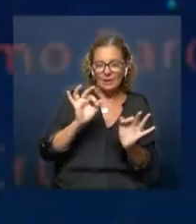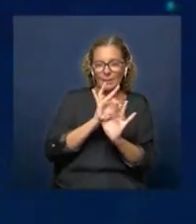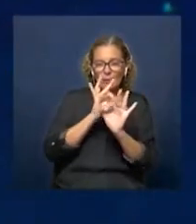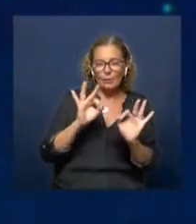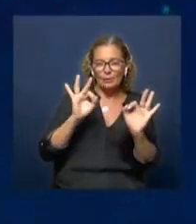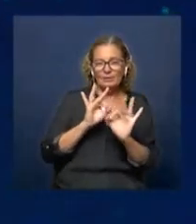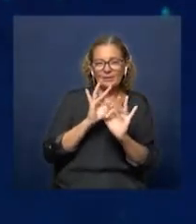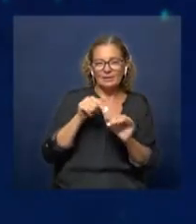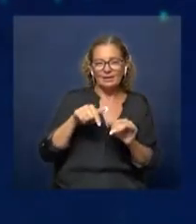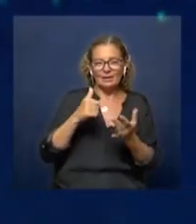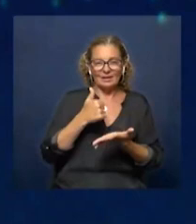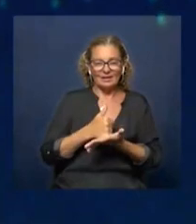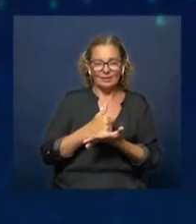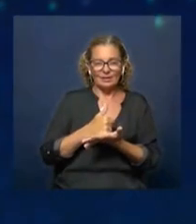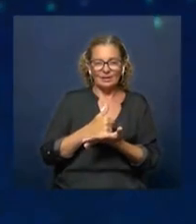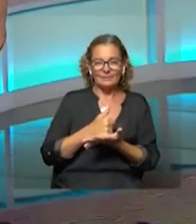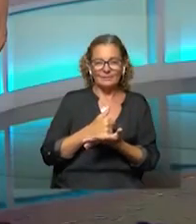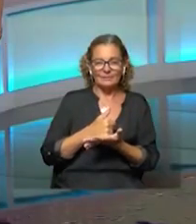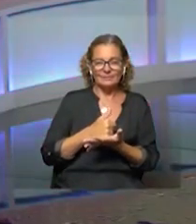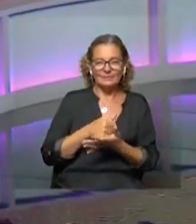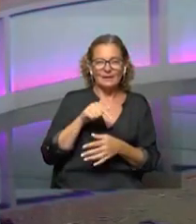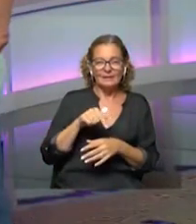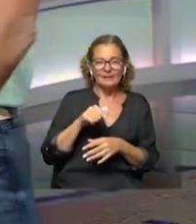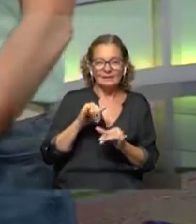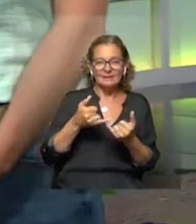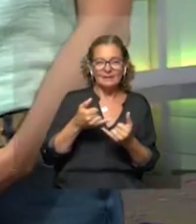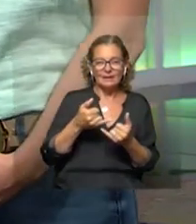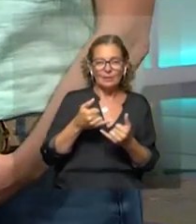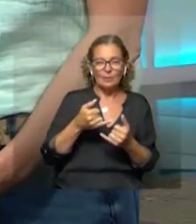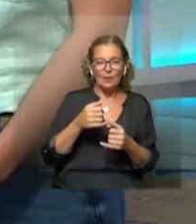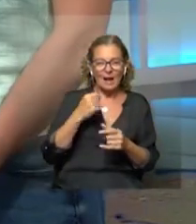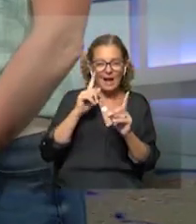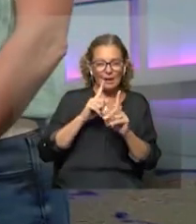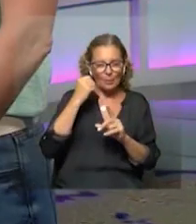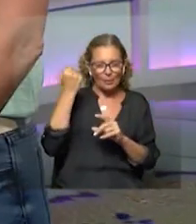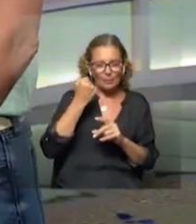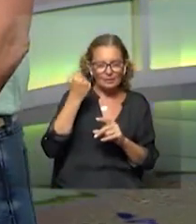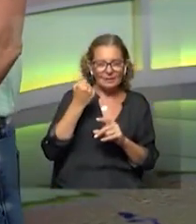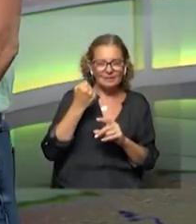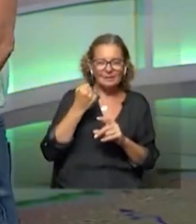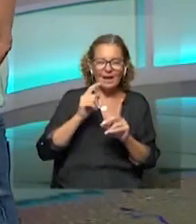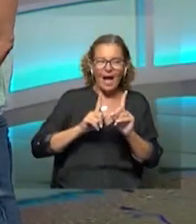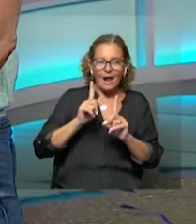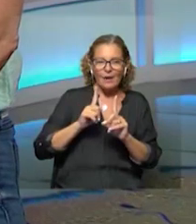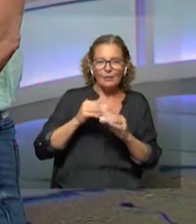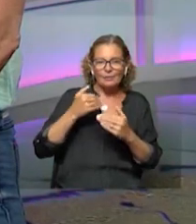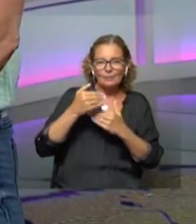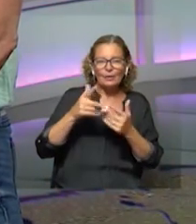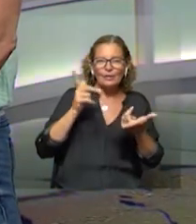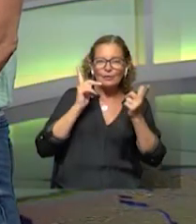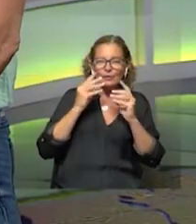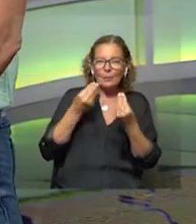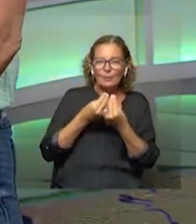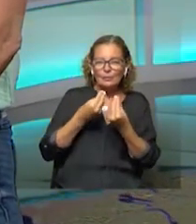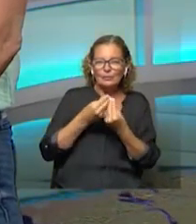sigo sigo tienes ahí una Ahí ya te tocaste una pata importante de tu carrera que disfrutas mucho